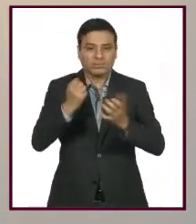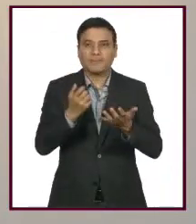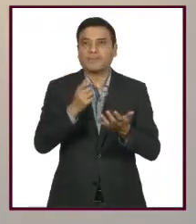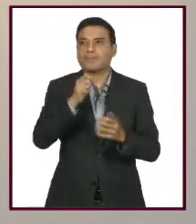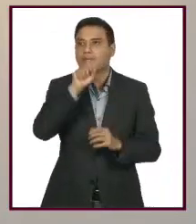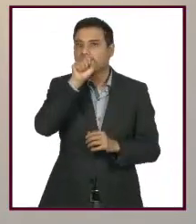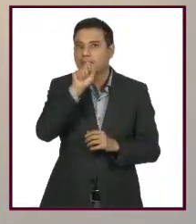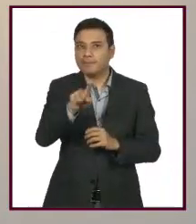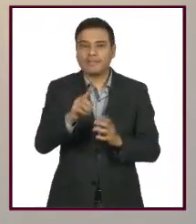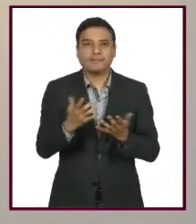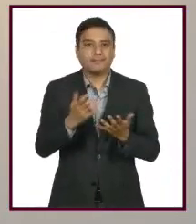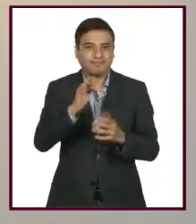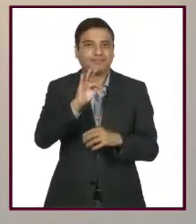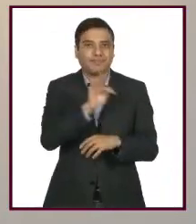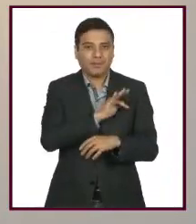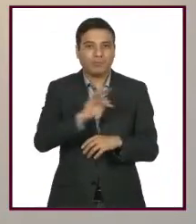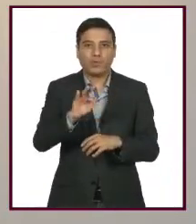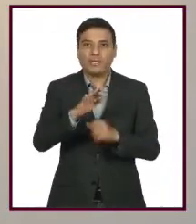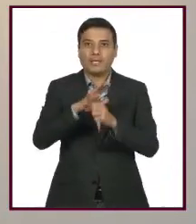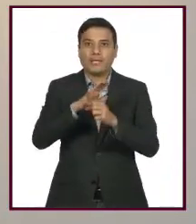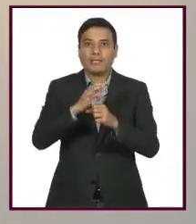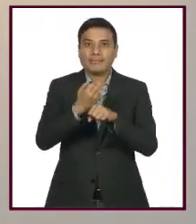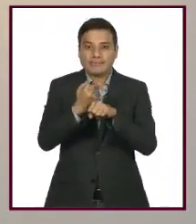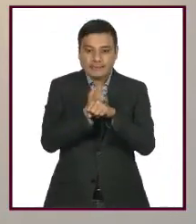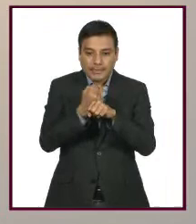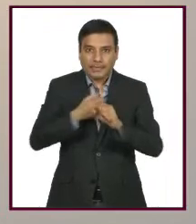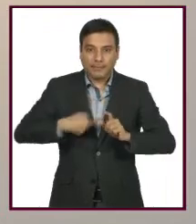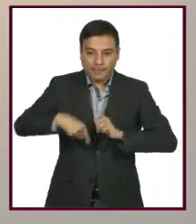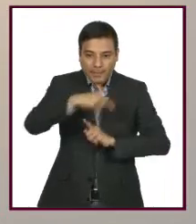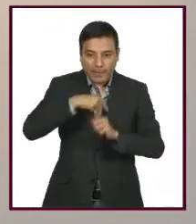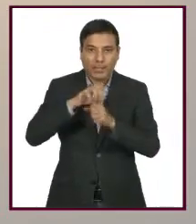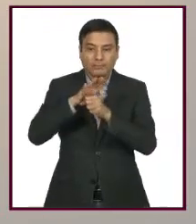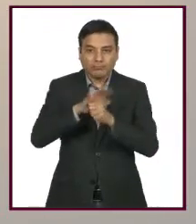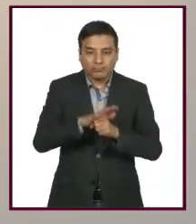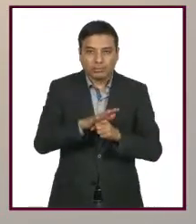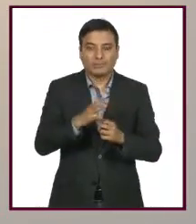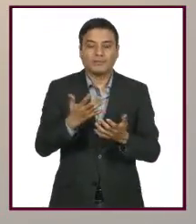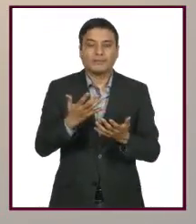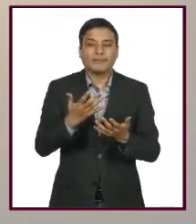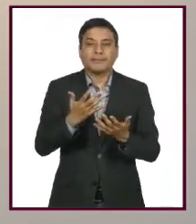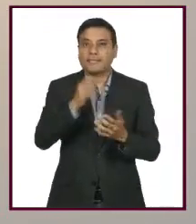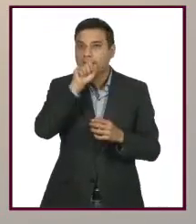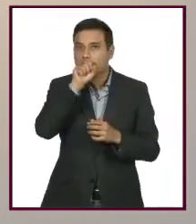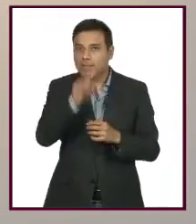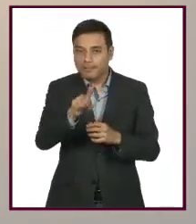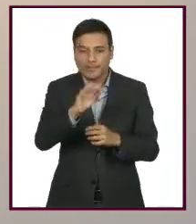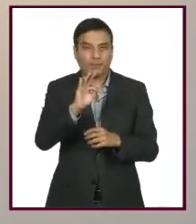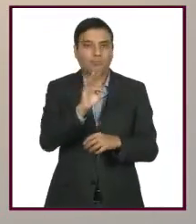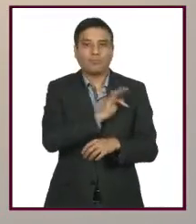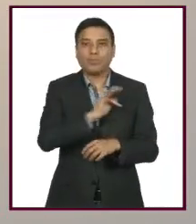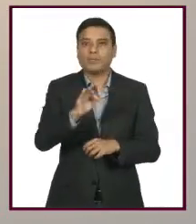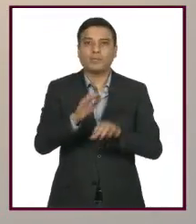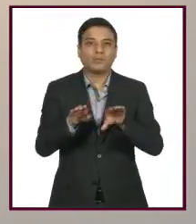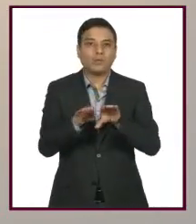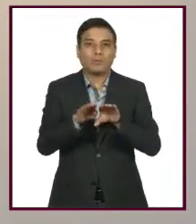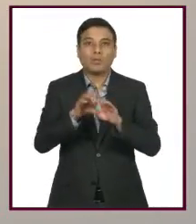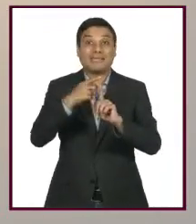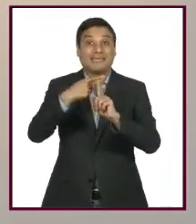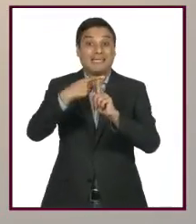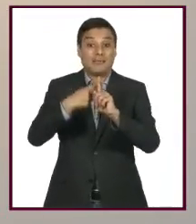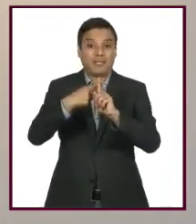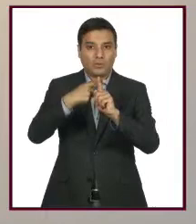cerebrales, aumento de la presión arterial, diaforesis, ¿no? Alteraciones en la